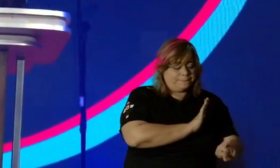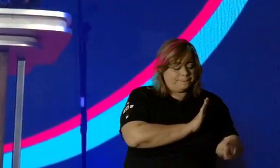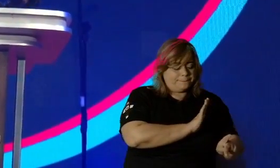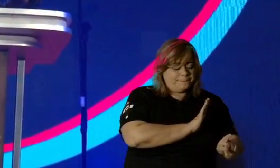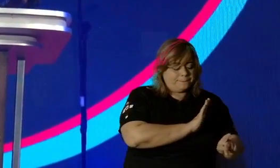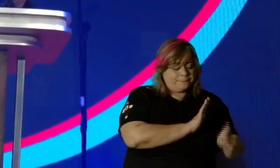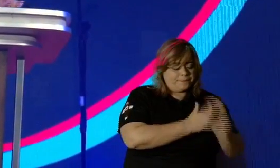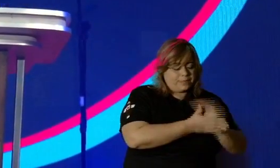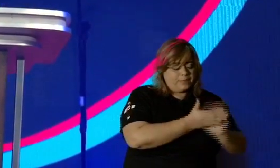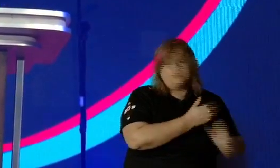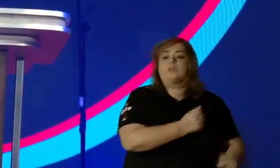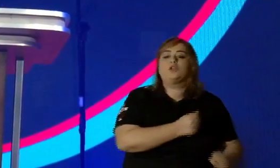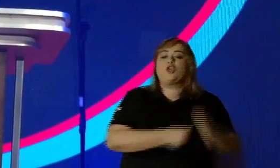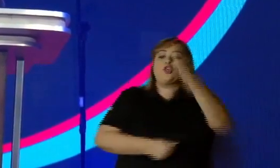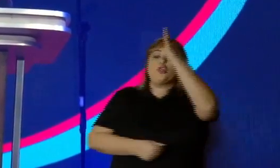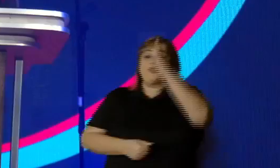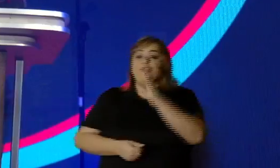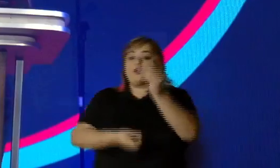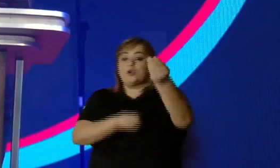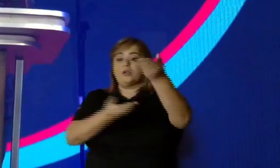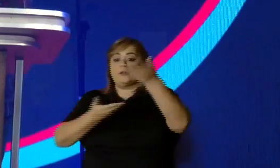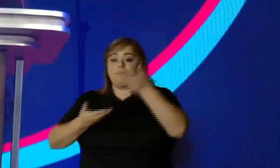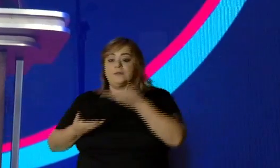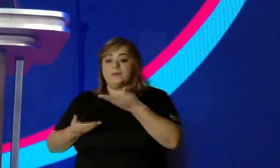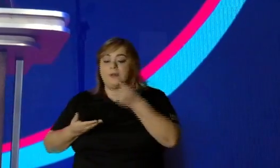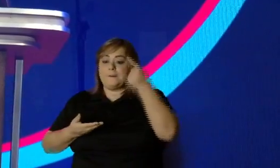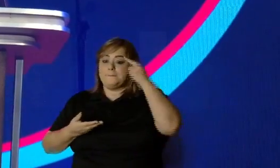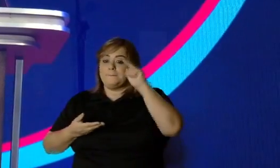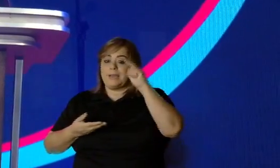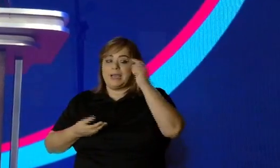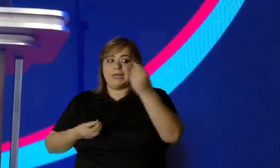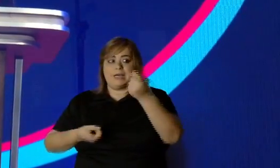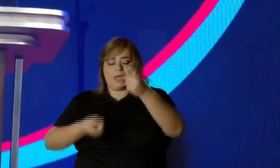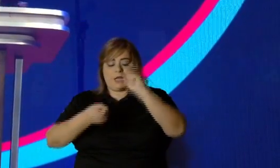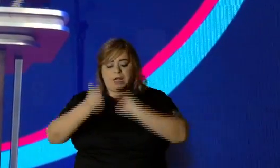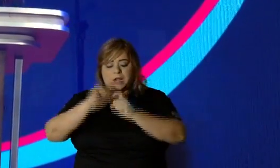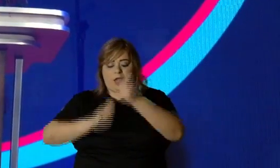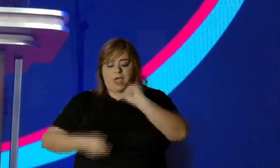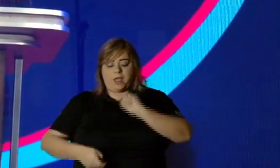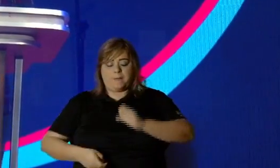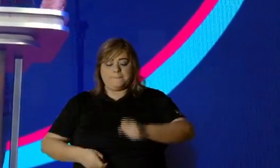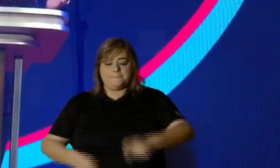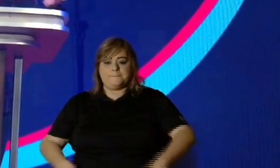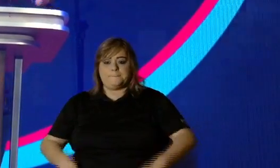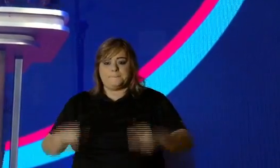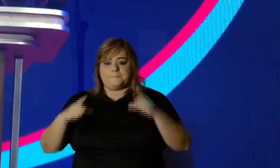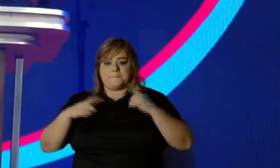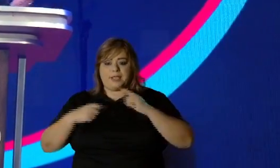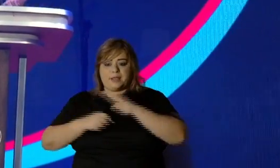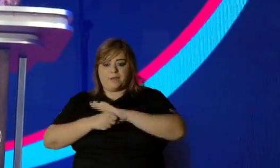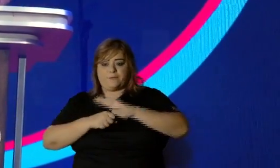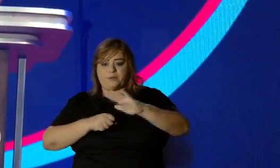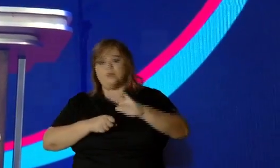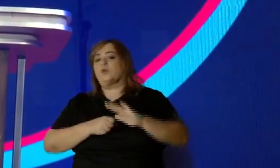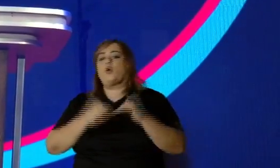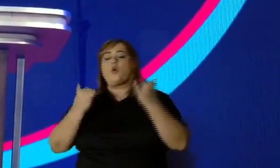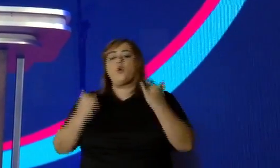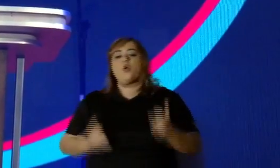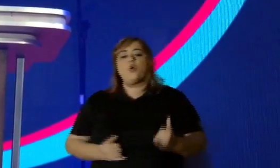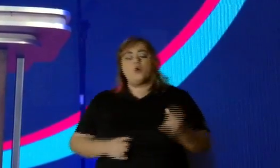y vida en abundancia. Dele un aplauso al Señor. Y yo quiero comenzar, obviamente, en el primer